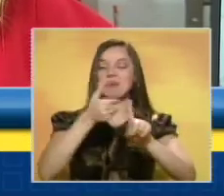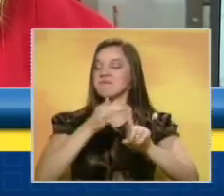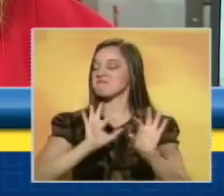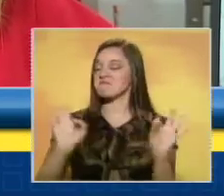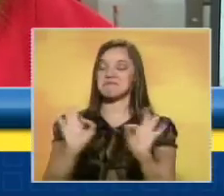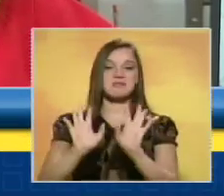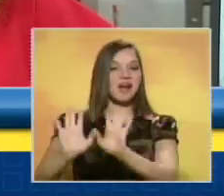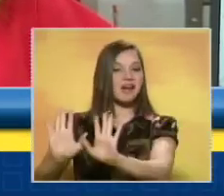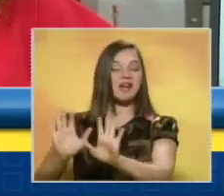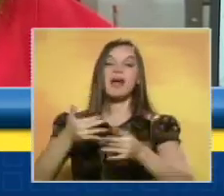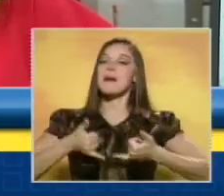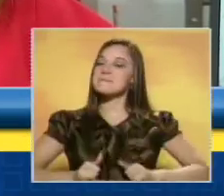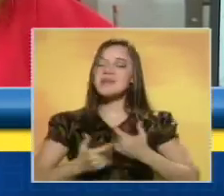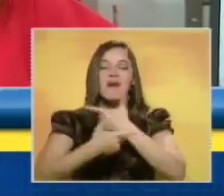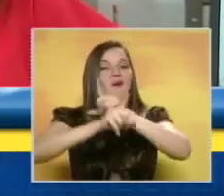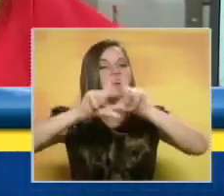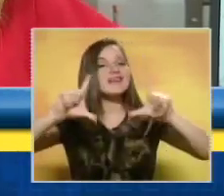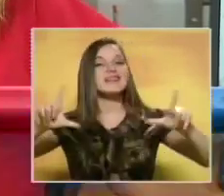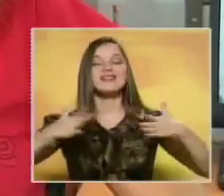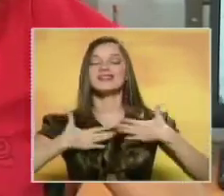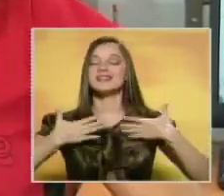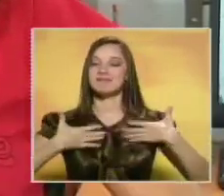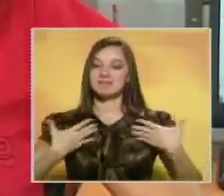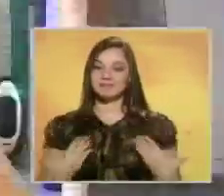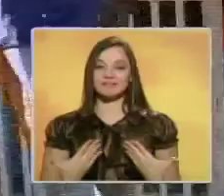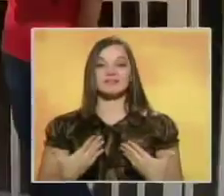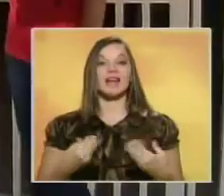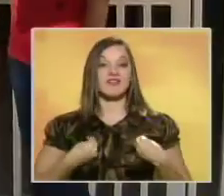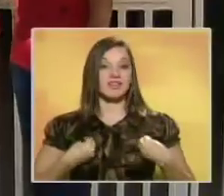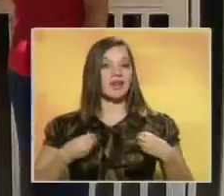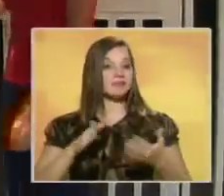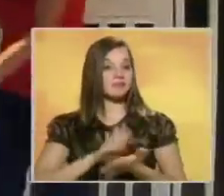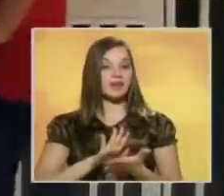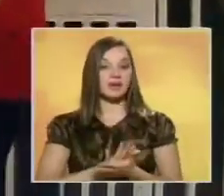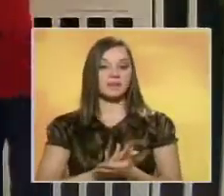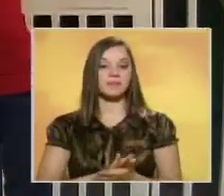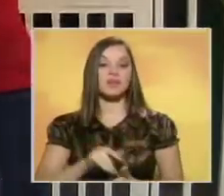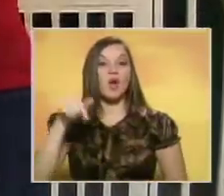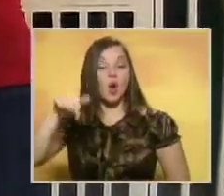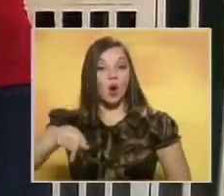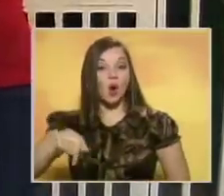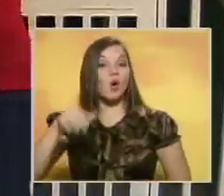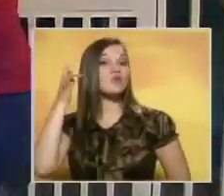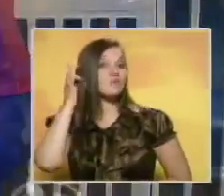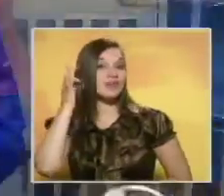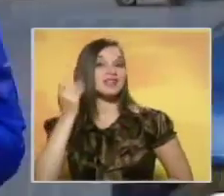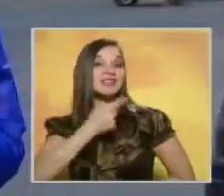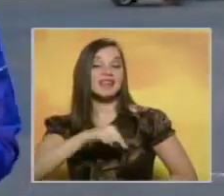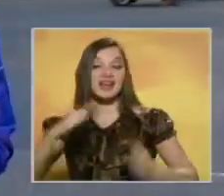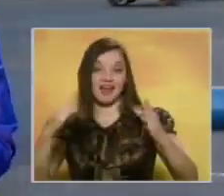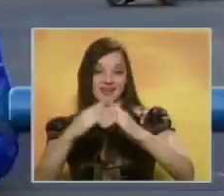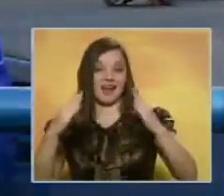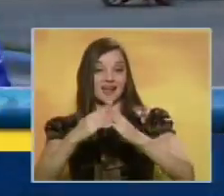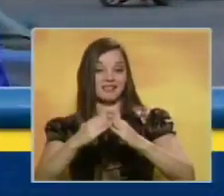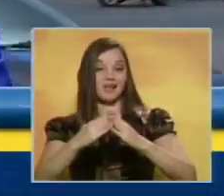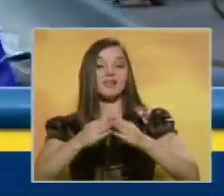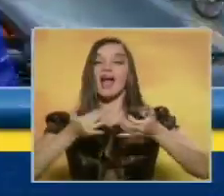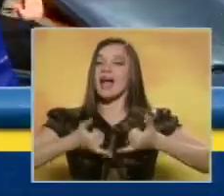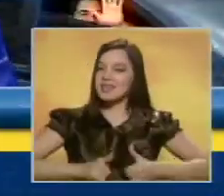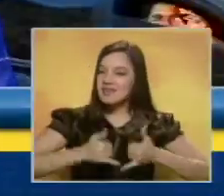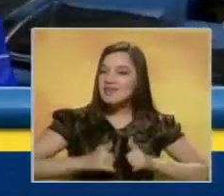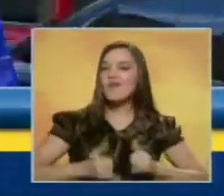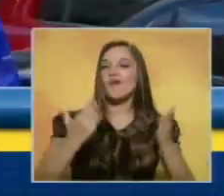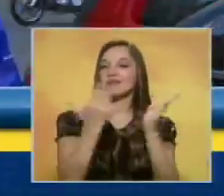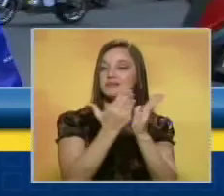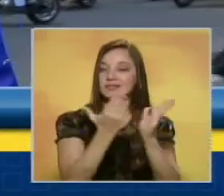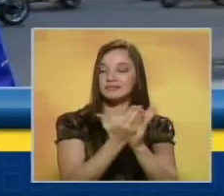libres de violencia y vivimos nuestras vidas tranquilamente, ¿no? Hoy Nancy posee su vivienda, sus hijos están estudiando y